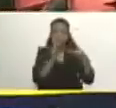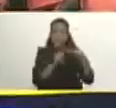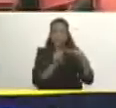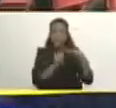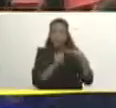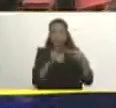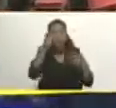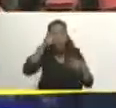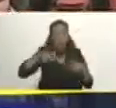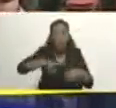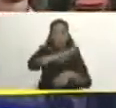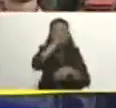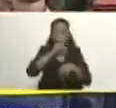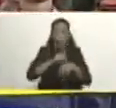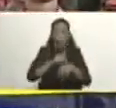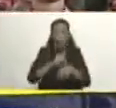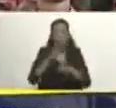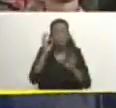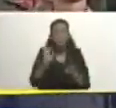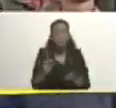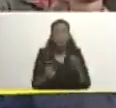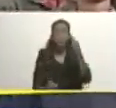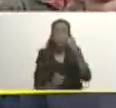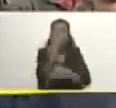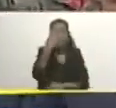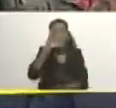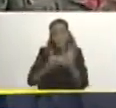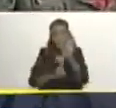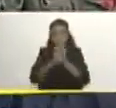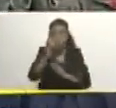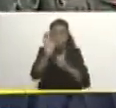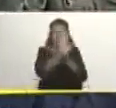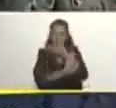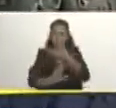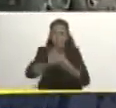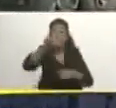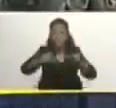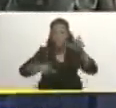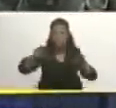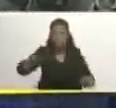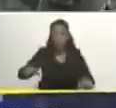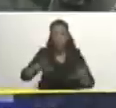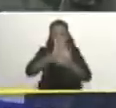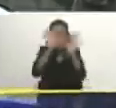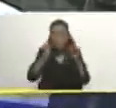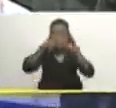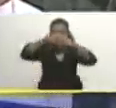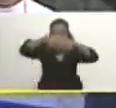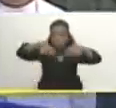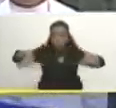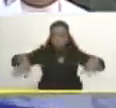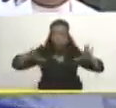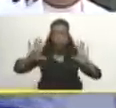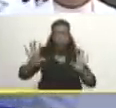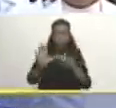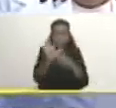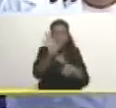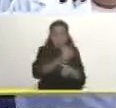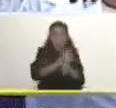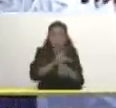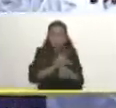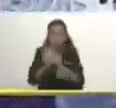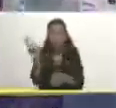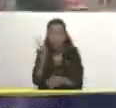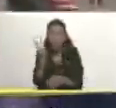Esta Guardia Nacional fue concebida para el desarrollo de la seguridad ciudadana en una estructura interna y de frontera, donde